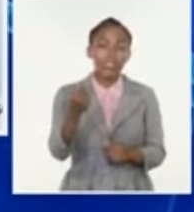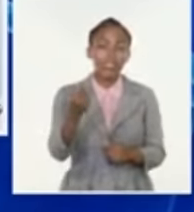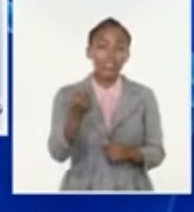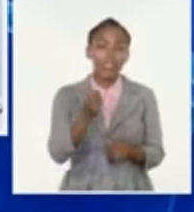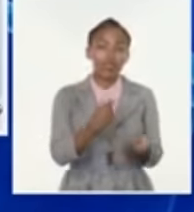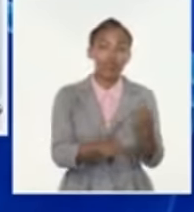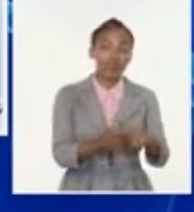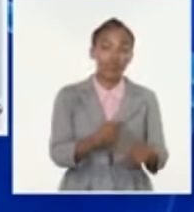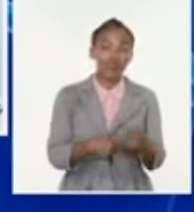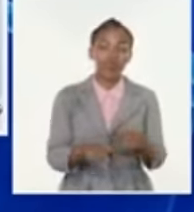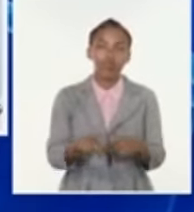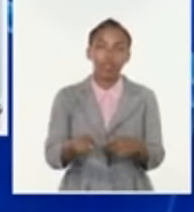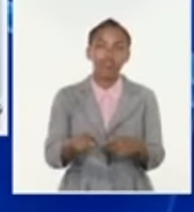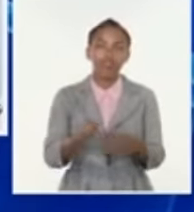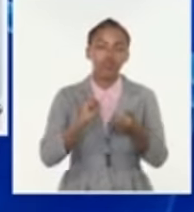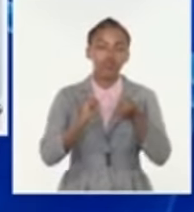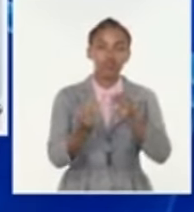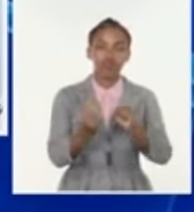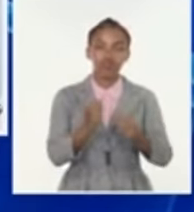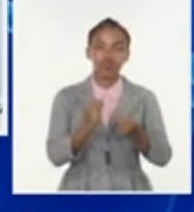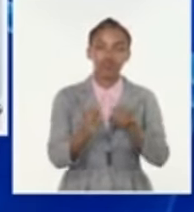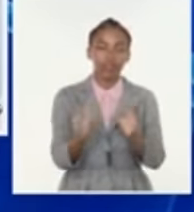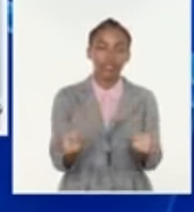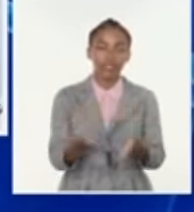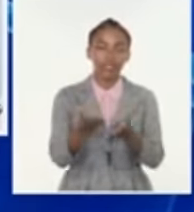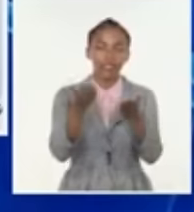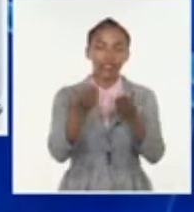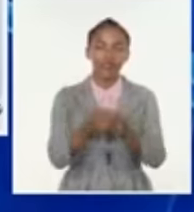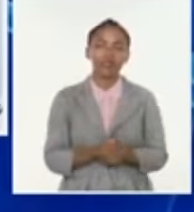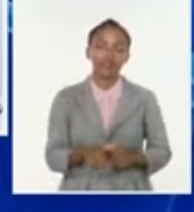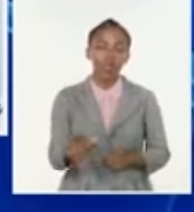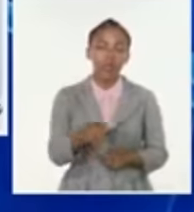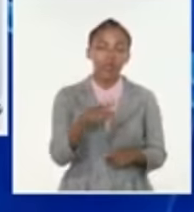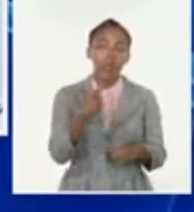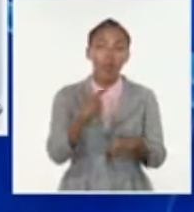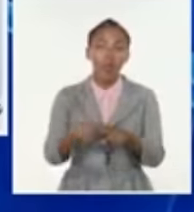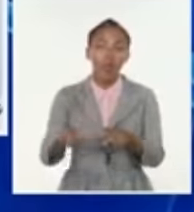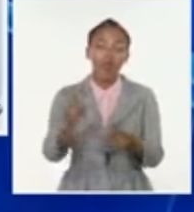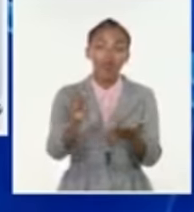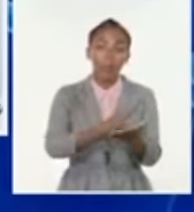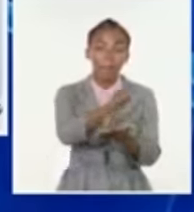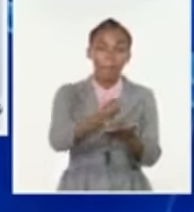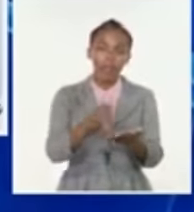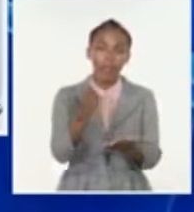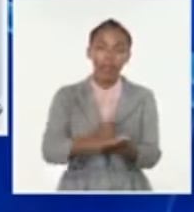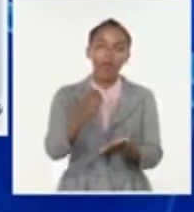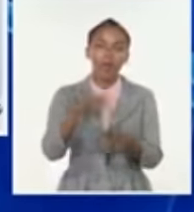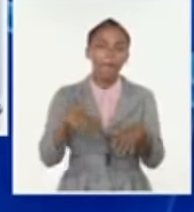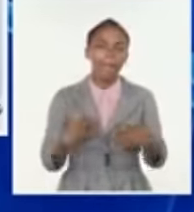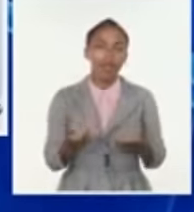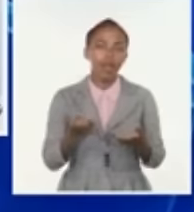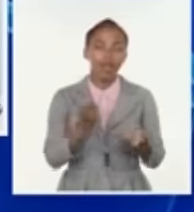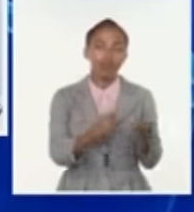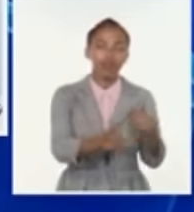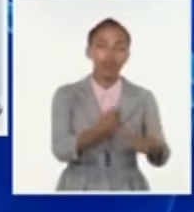sostenibilidad. Se aprobaron otros esquemas para la comercialización